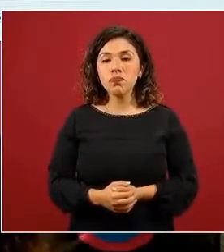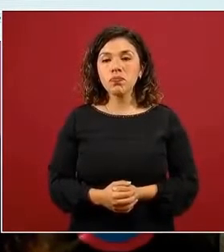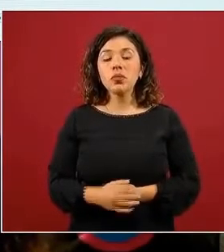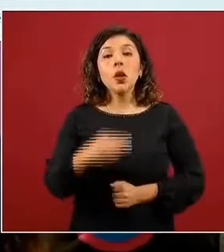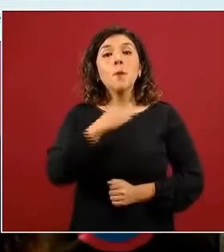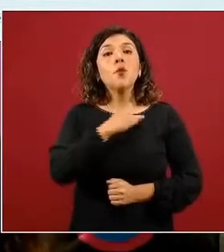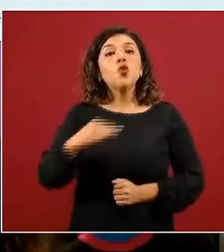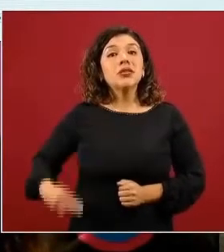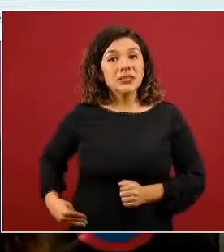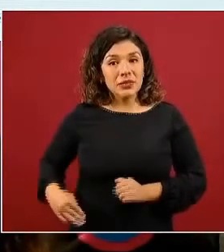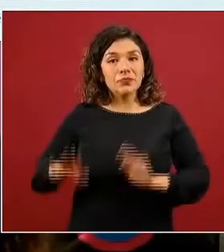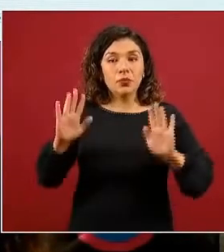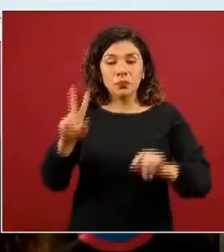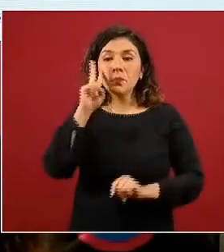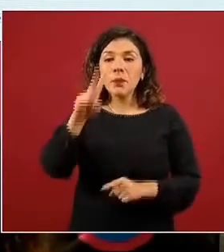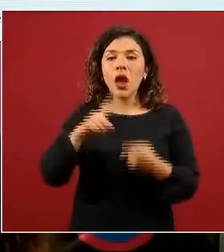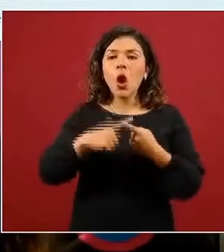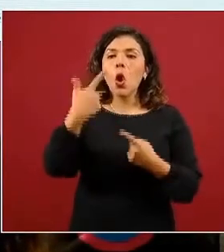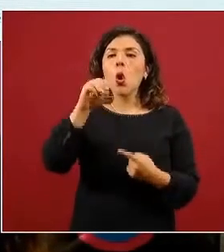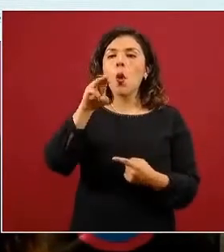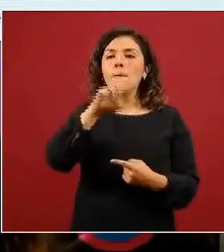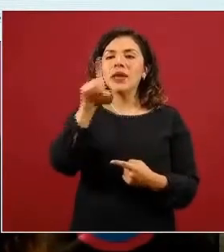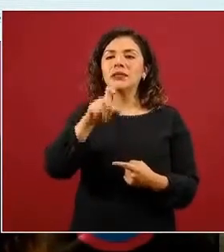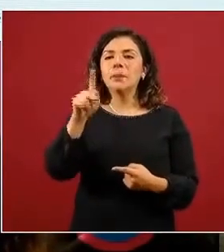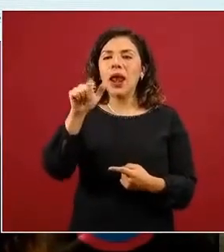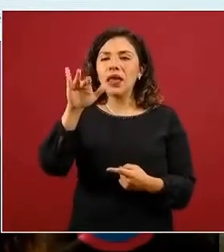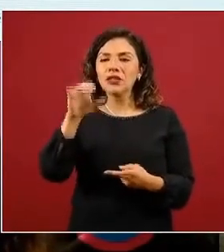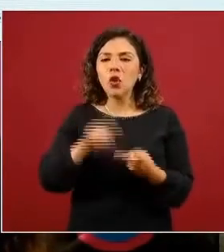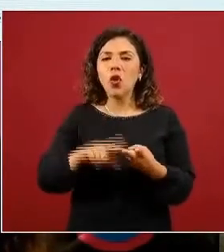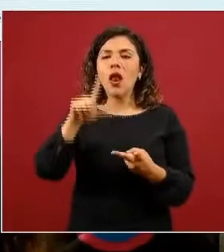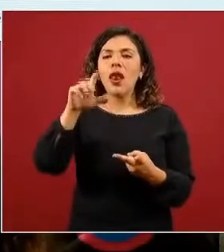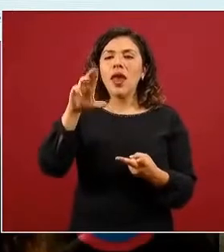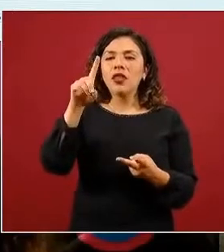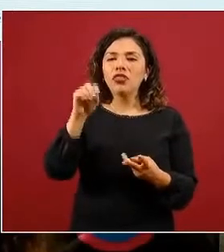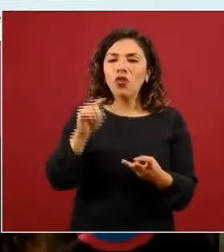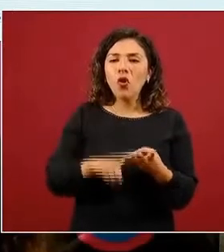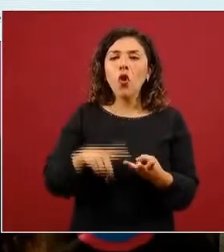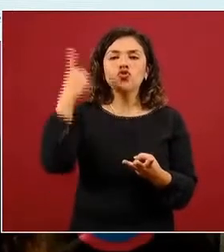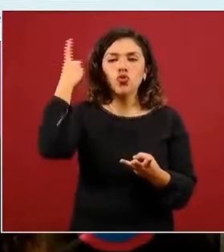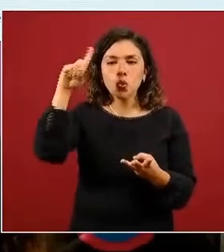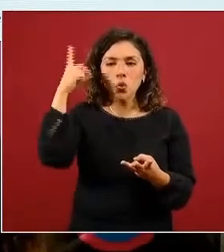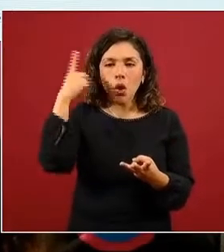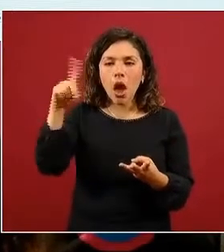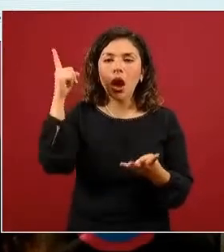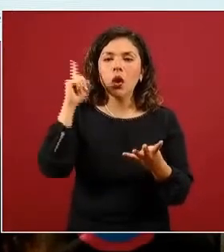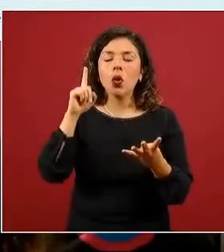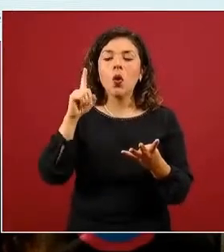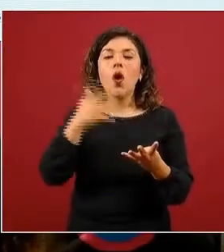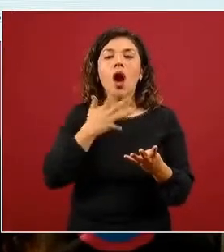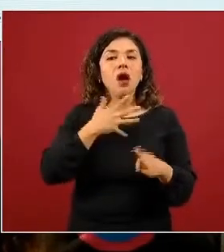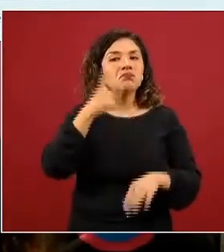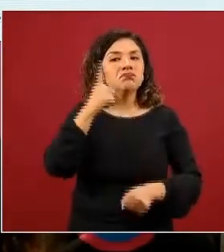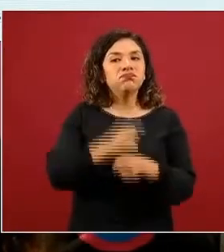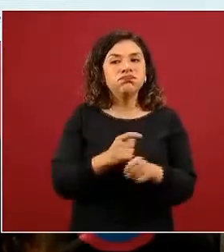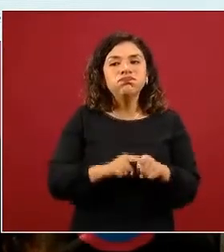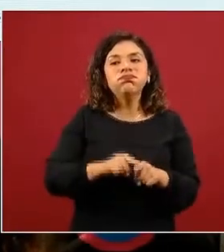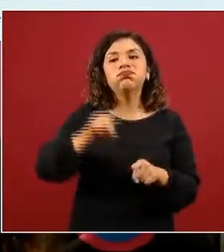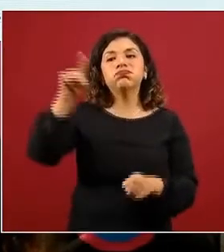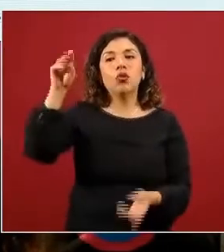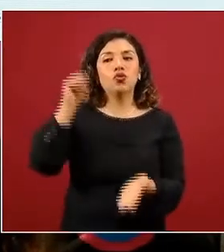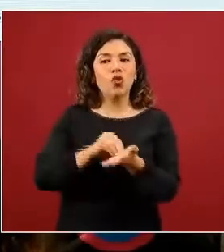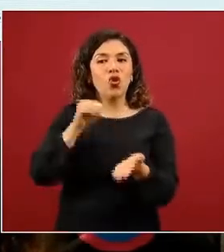Por municipio, vemos Gómez Palacio, Lerdo y el municipio capital de Durango tienen la tendencia